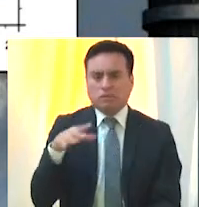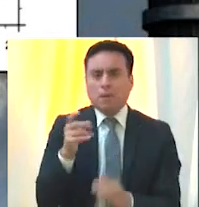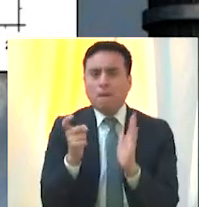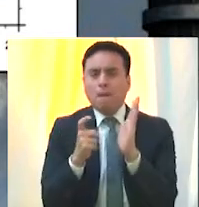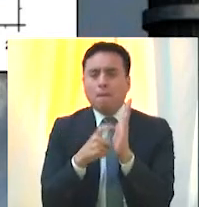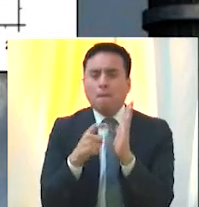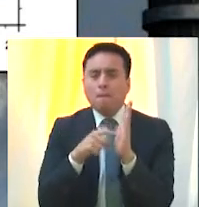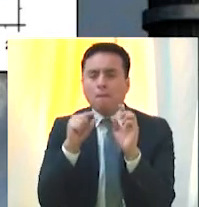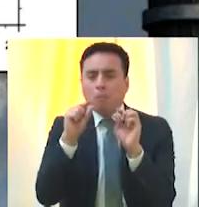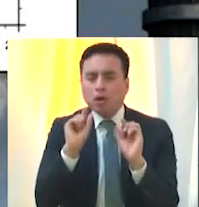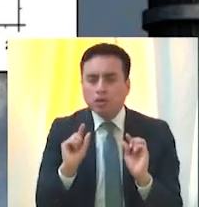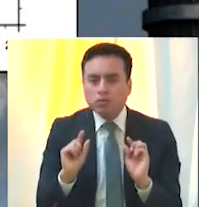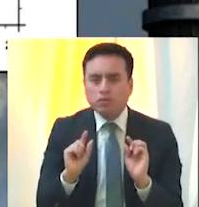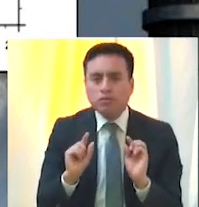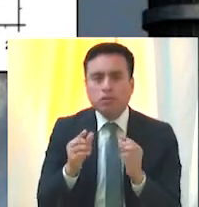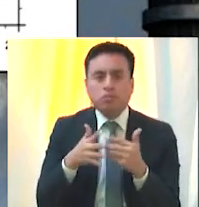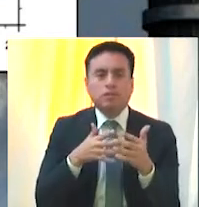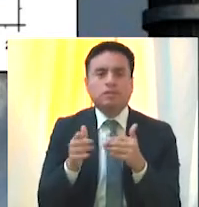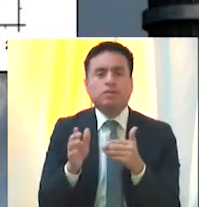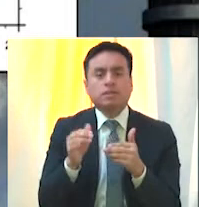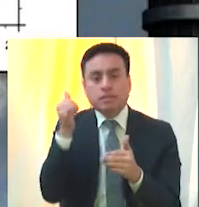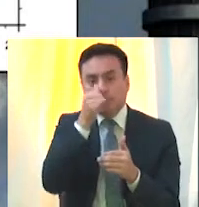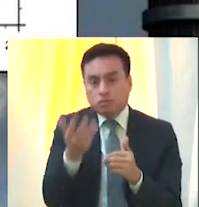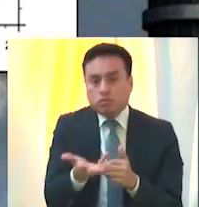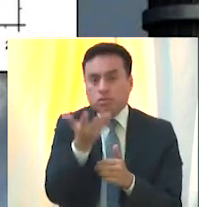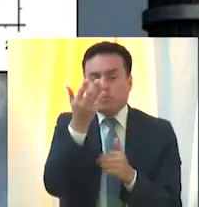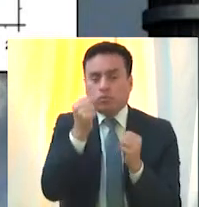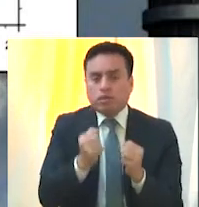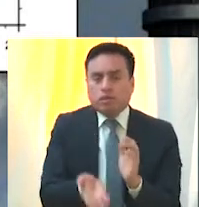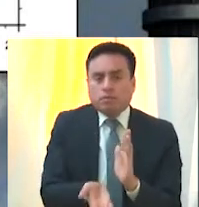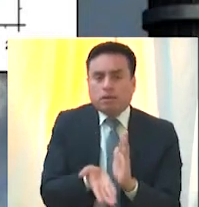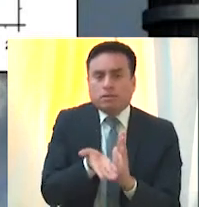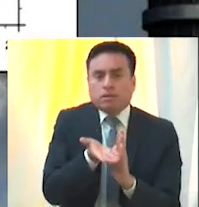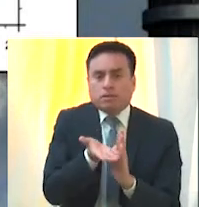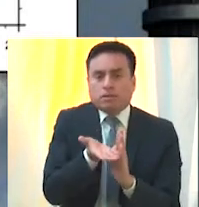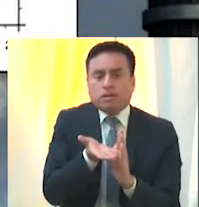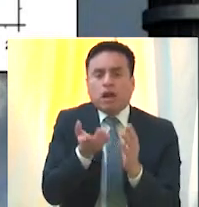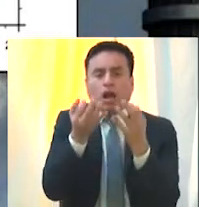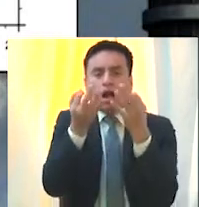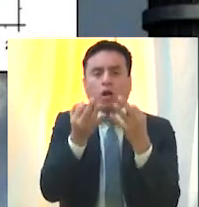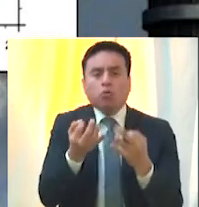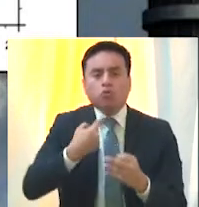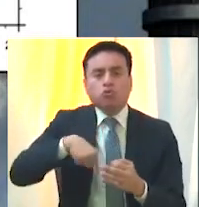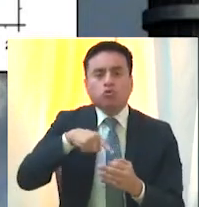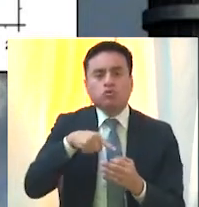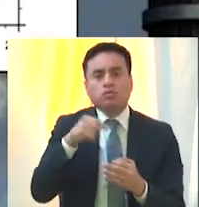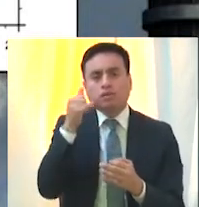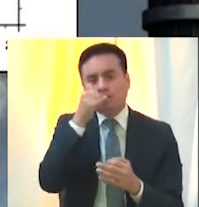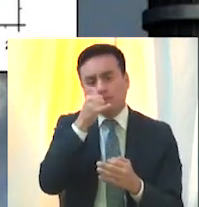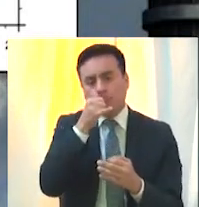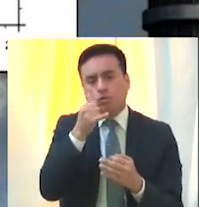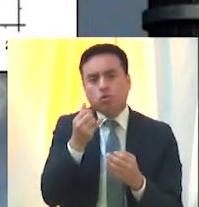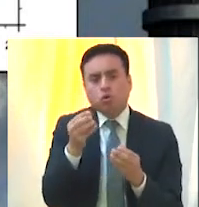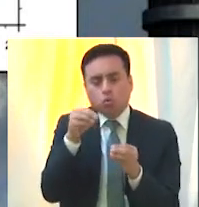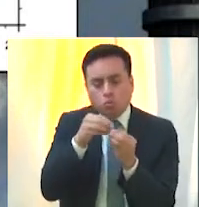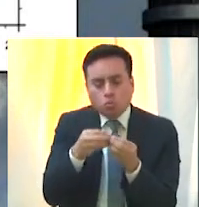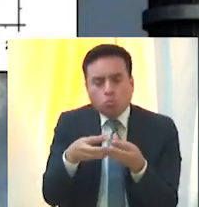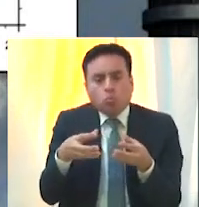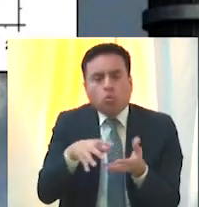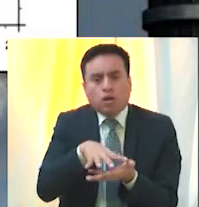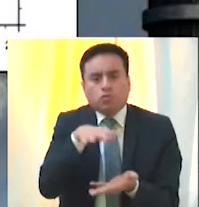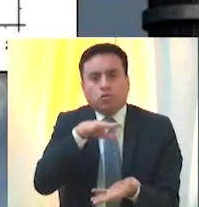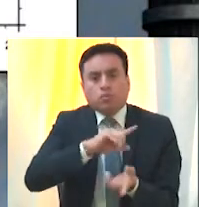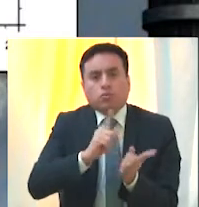probabilístico. Naturalmente que esas emisiones las podemos pasar y hacer un cálculo de cuánto se reflejan en concentraciones y finalmente